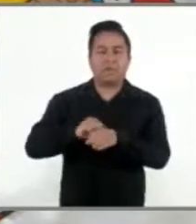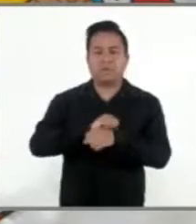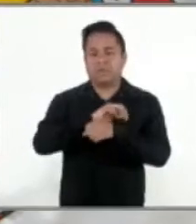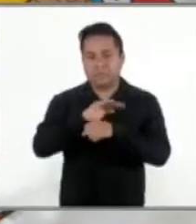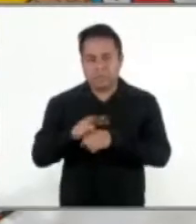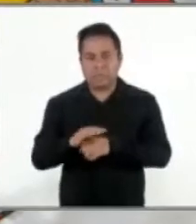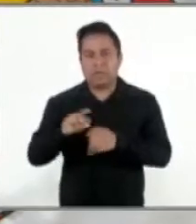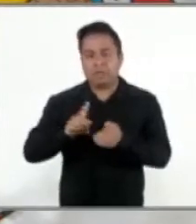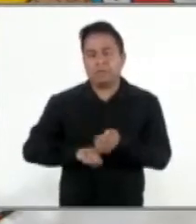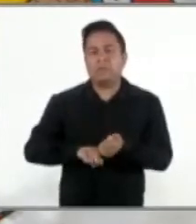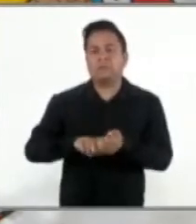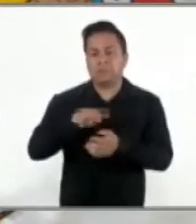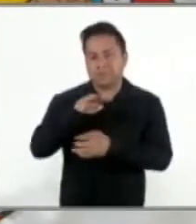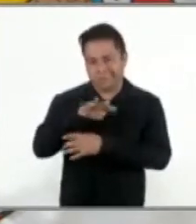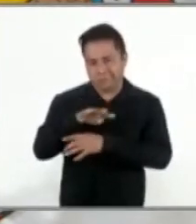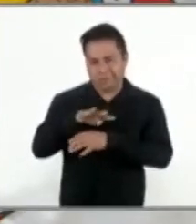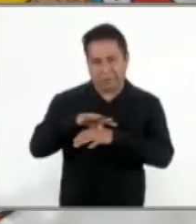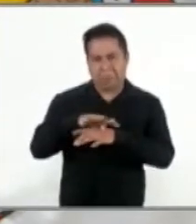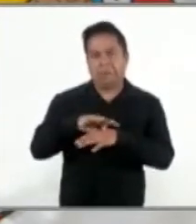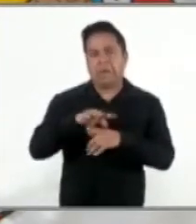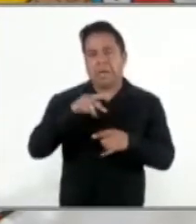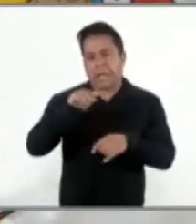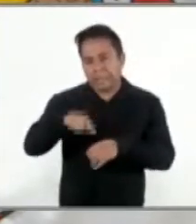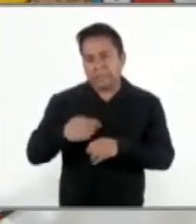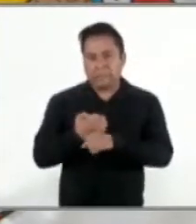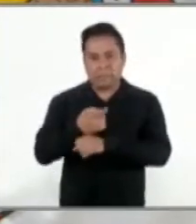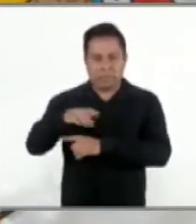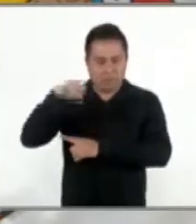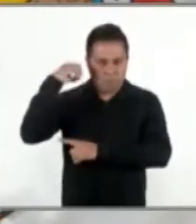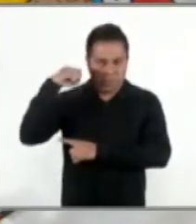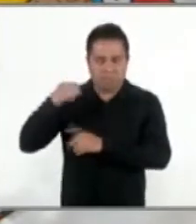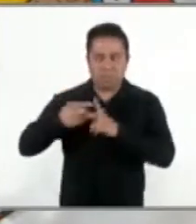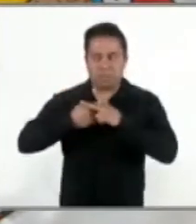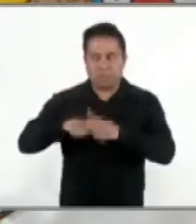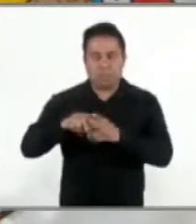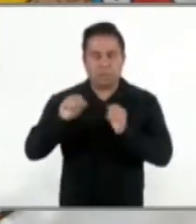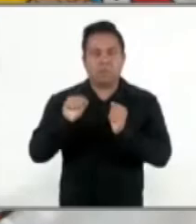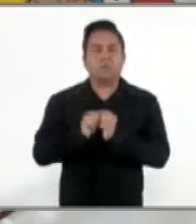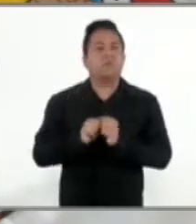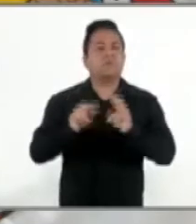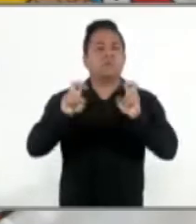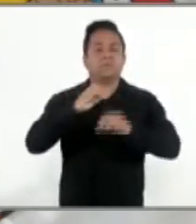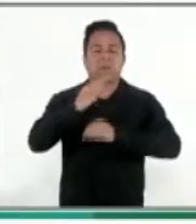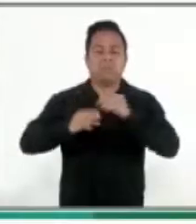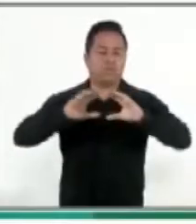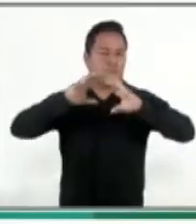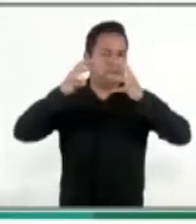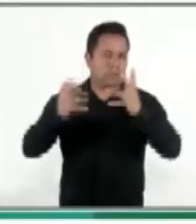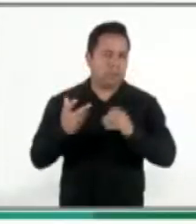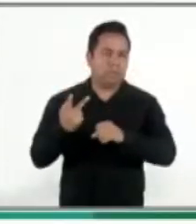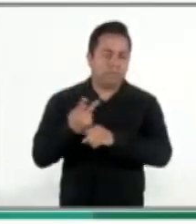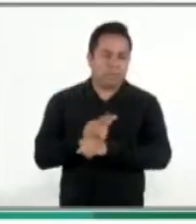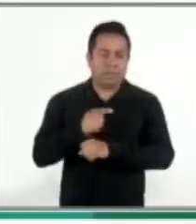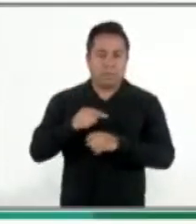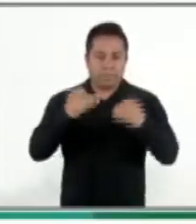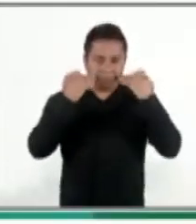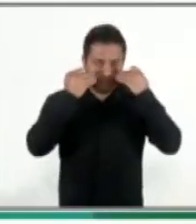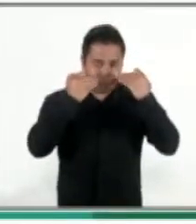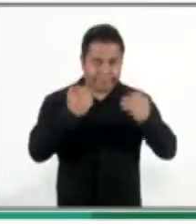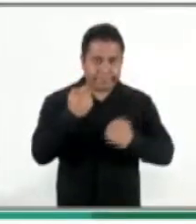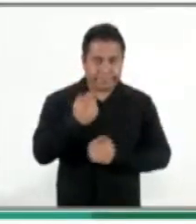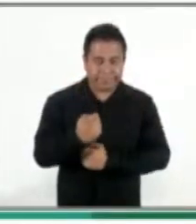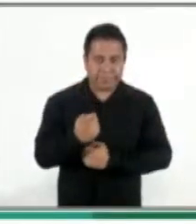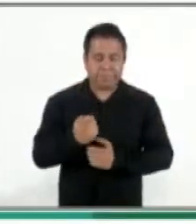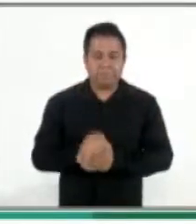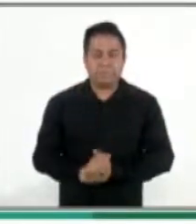y la subdirectora de innovación y calidad de los servicios de salud de oaxaca rosa lilia garcía kavanagh informó que al corte epidemiológico de este martes 7